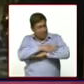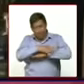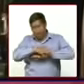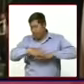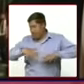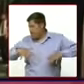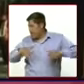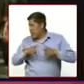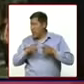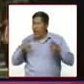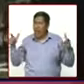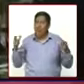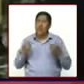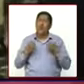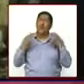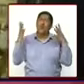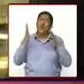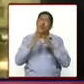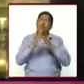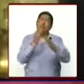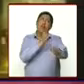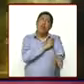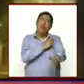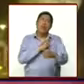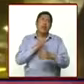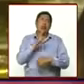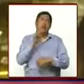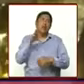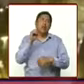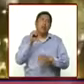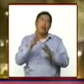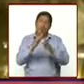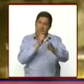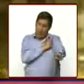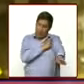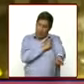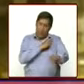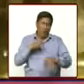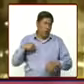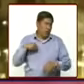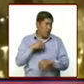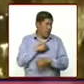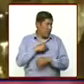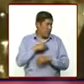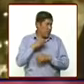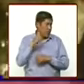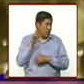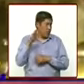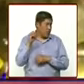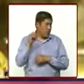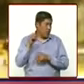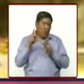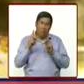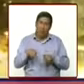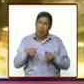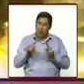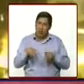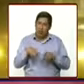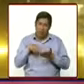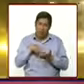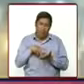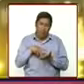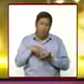más grande? ¿De cuántos metros estamos hablando? Estamos hablando de 150 metros cuadrados, estamos hablando de más de 150 personalidades que están